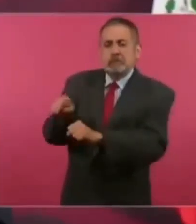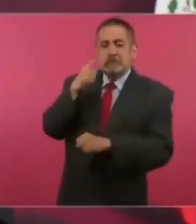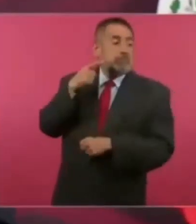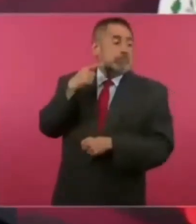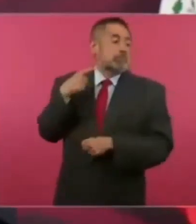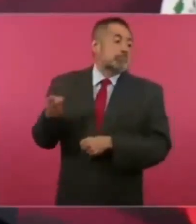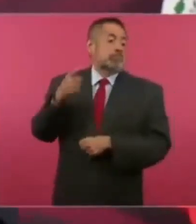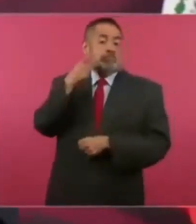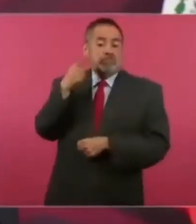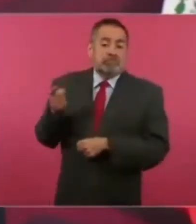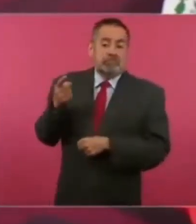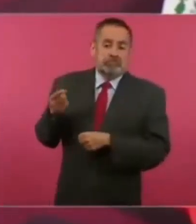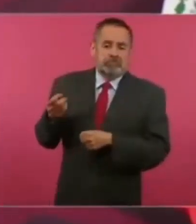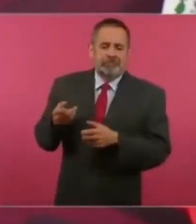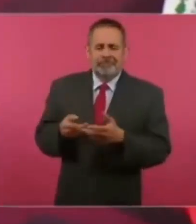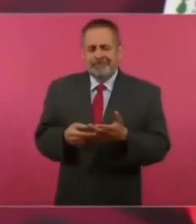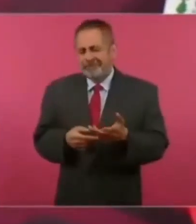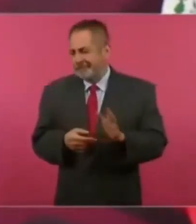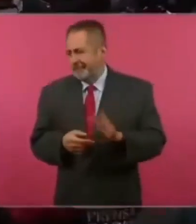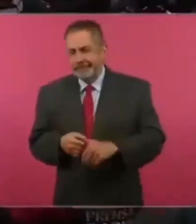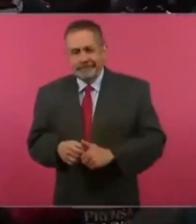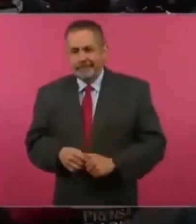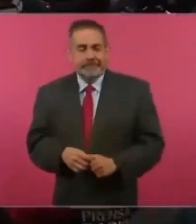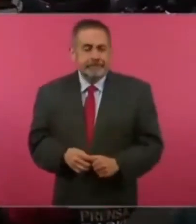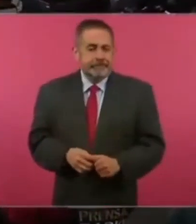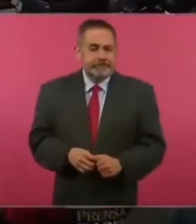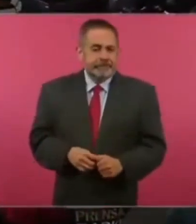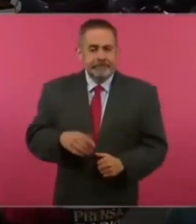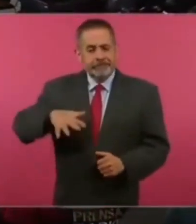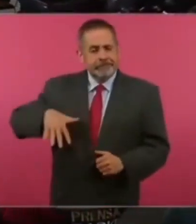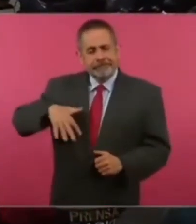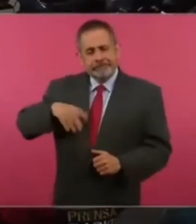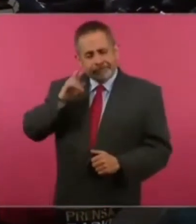Esperando eso. Por cierto, veía yo,